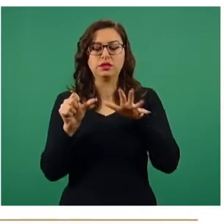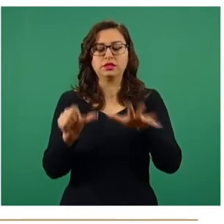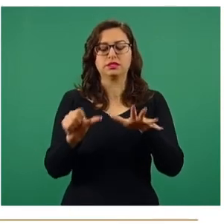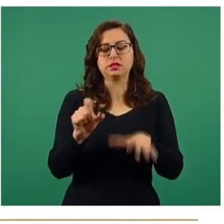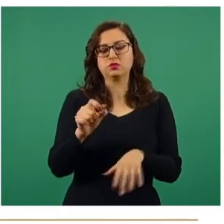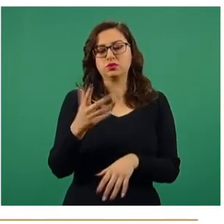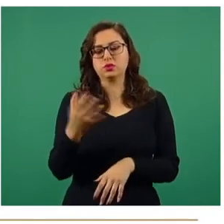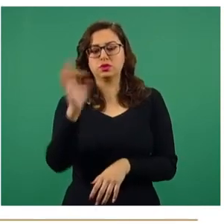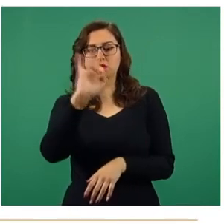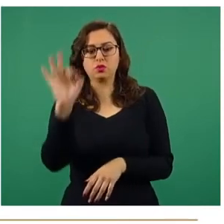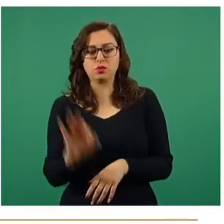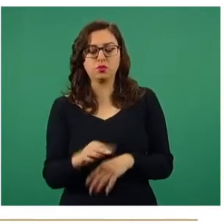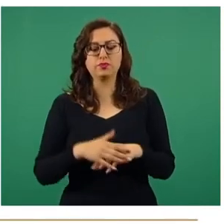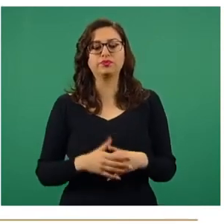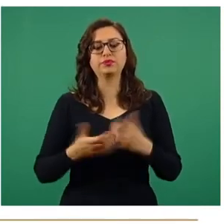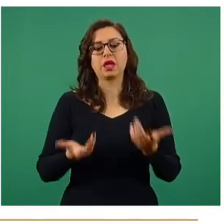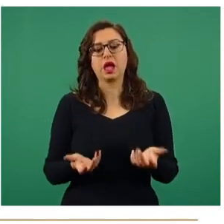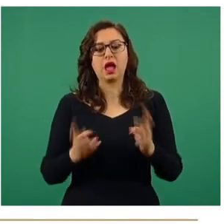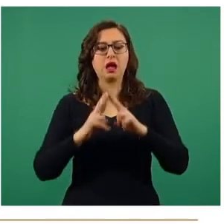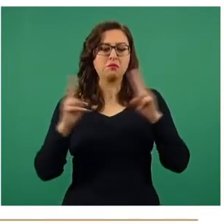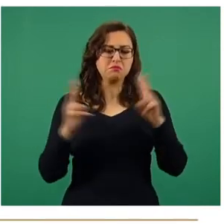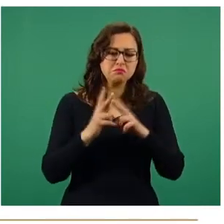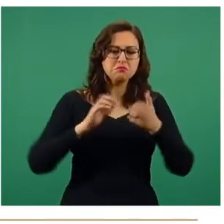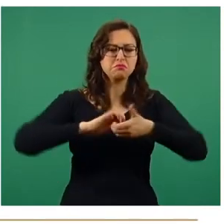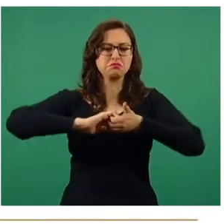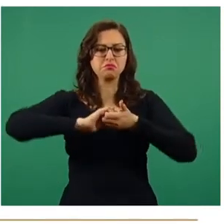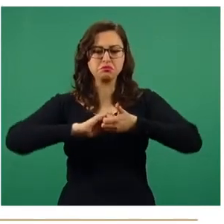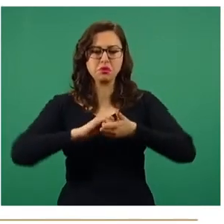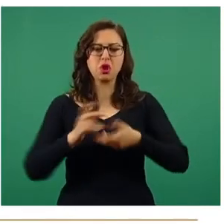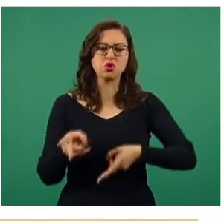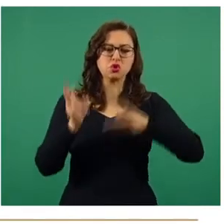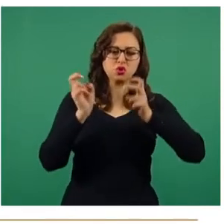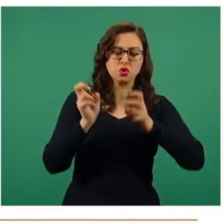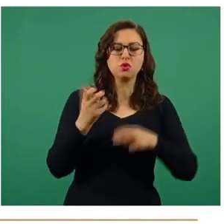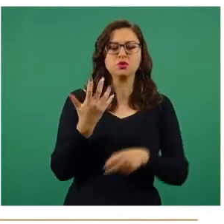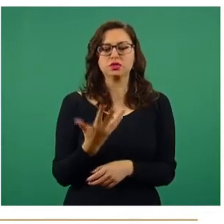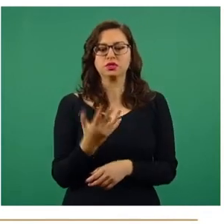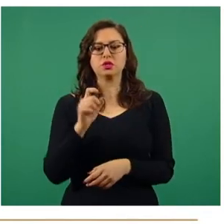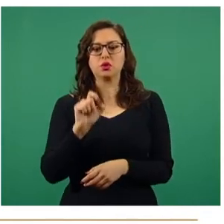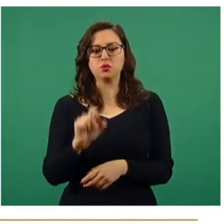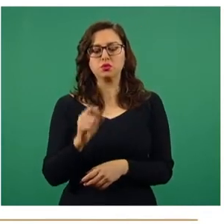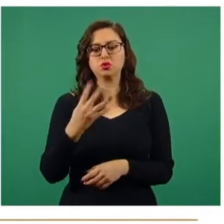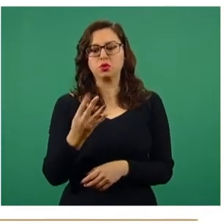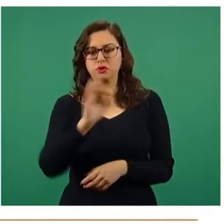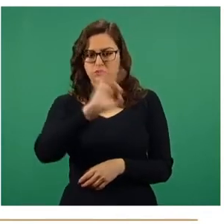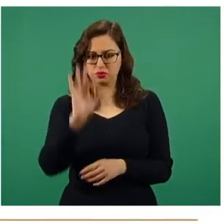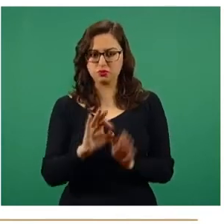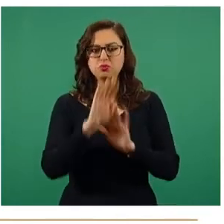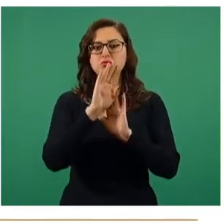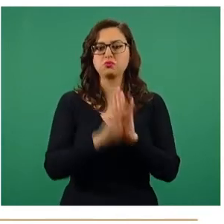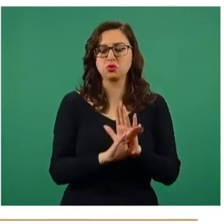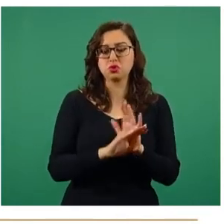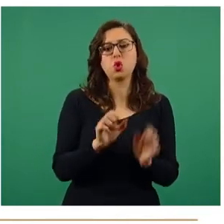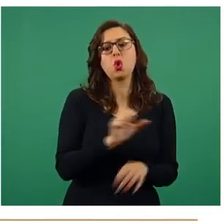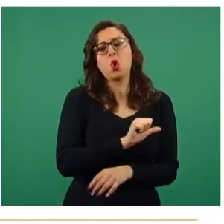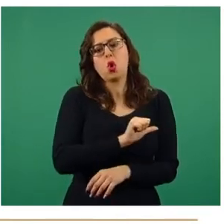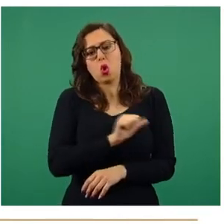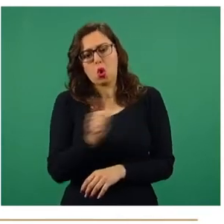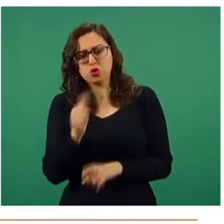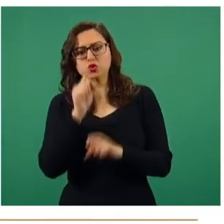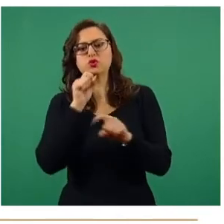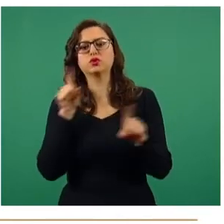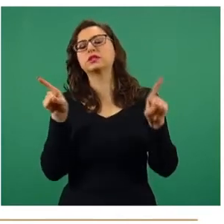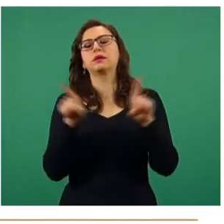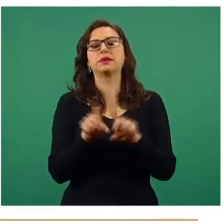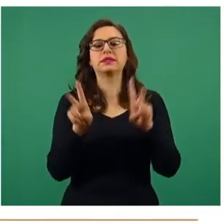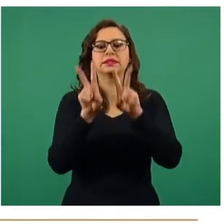16.5%, robo a transportista bajó 5.4%. Hubo buenos resultados también en otros delitos, como la